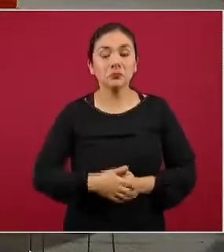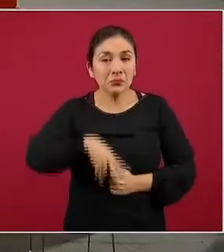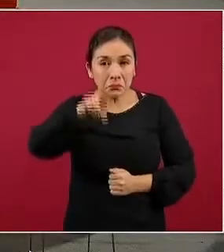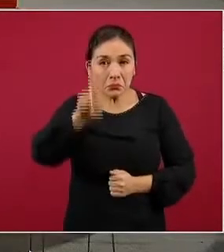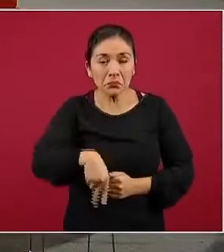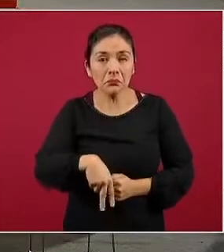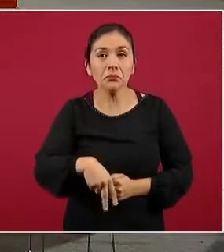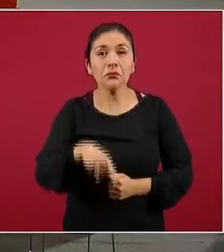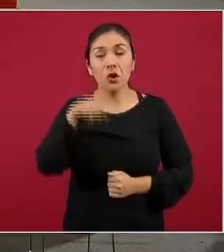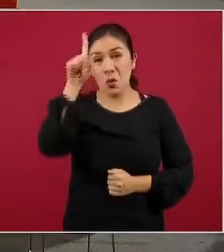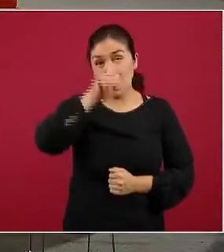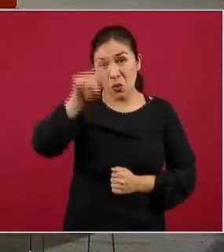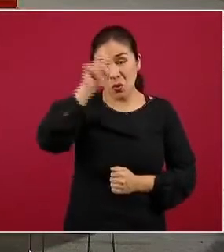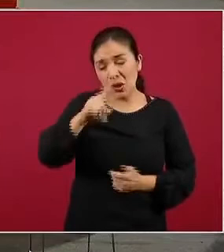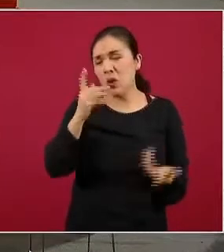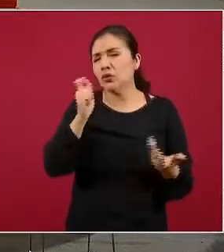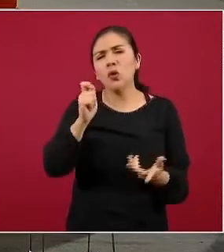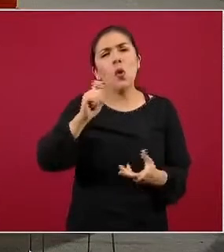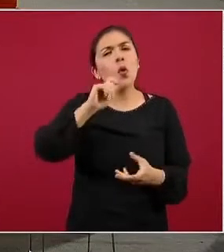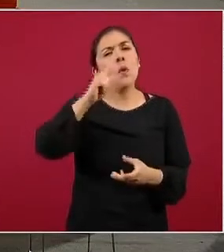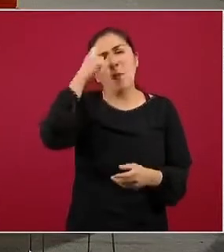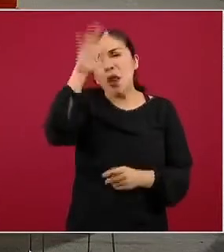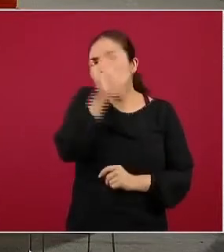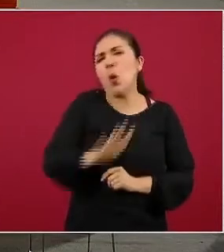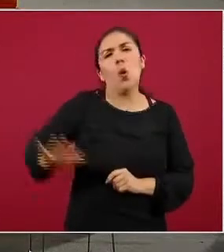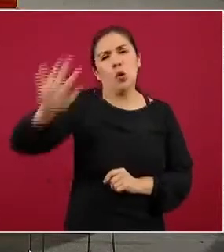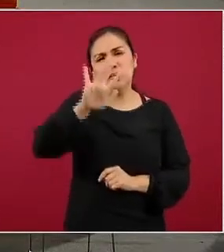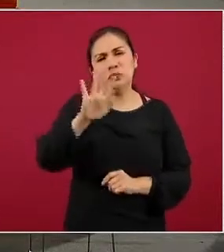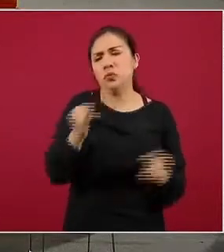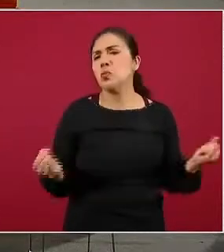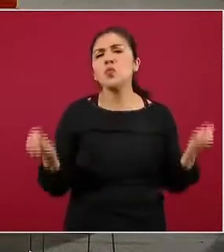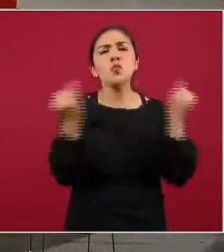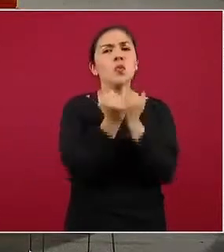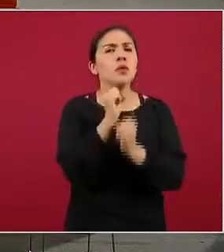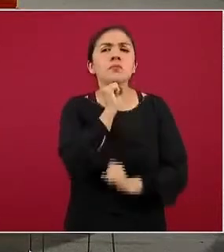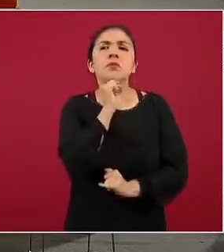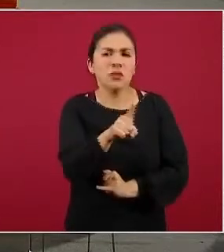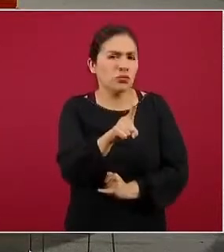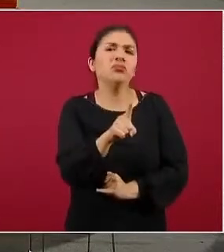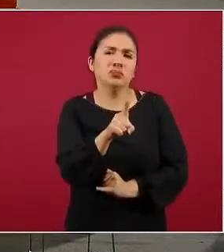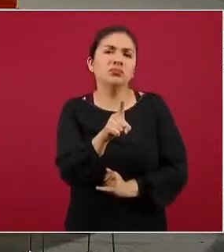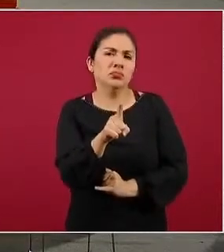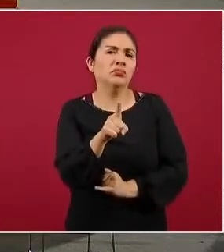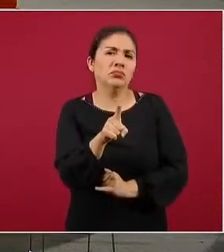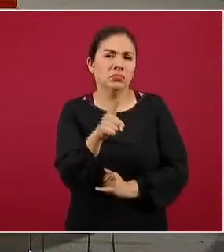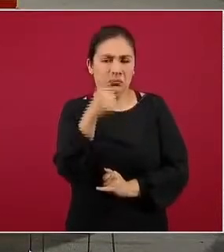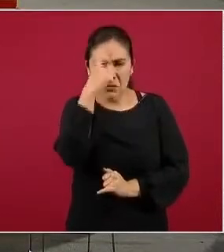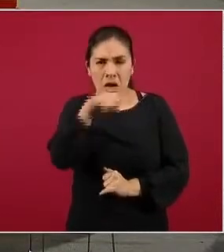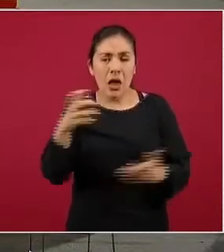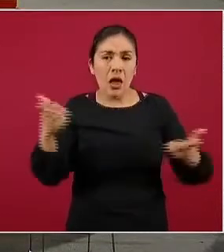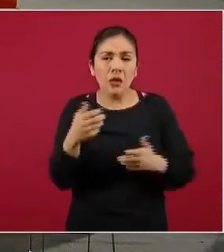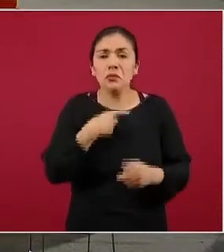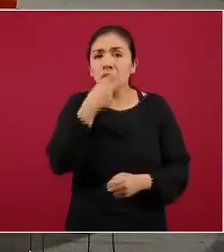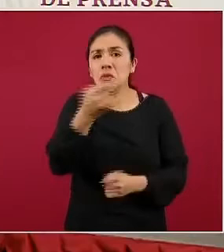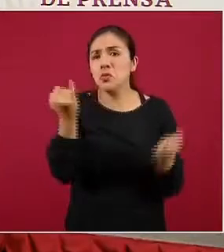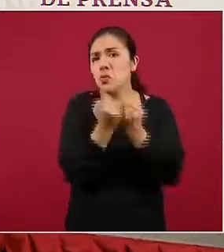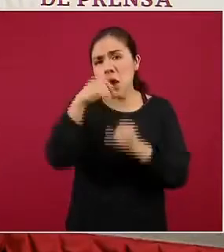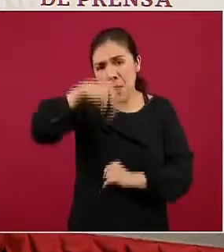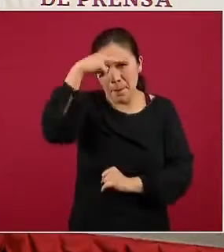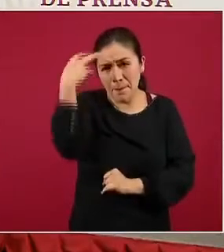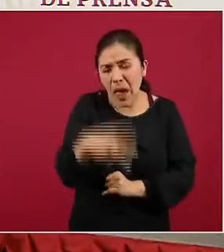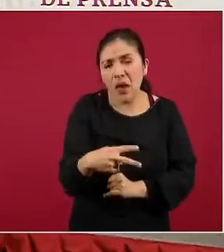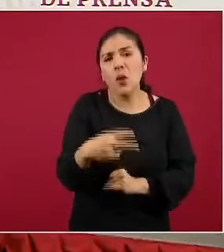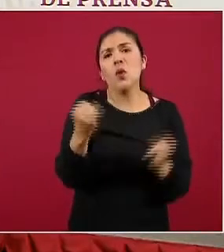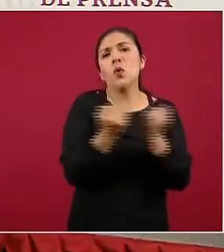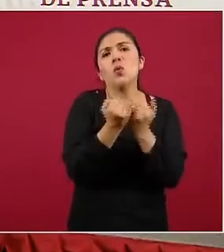Efectivamente, las recomendaciones son generales, son igual o gruesamente iguales las que se dan en México que